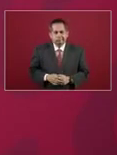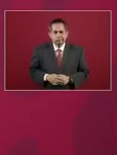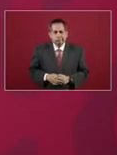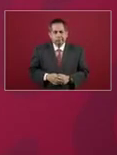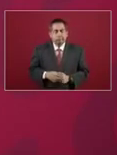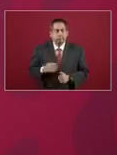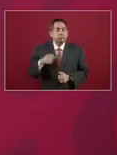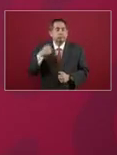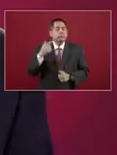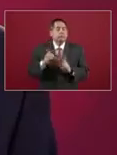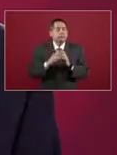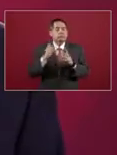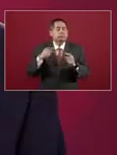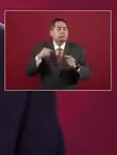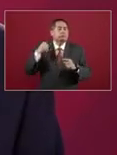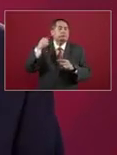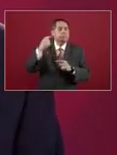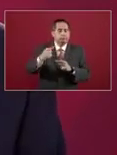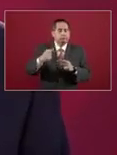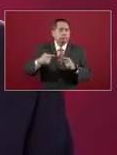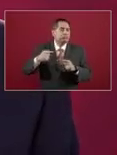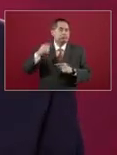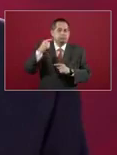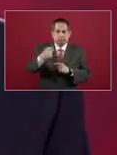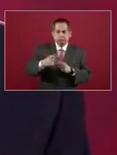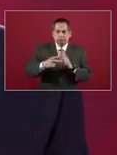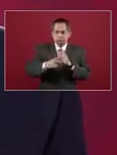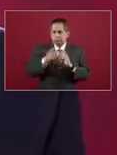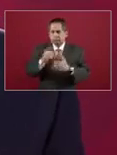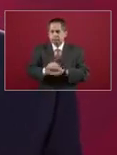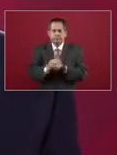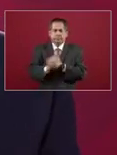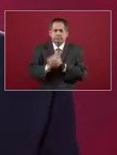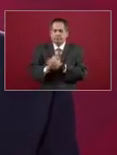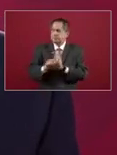Y cada determinado tiempo se va a hacer un sorteo.